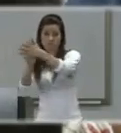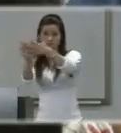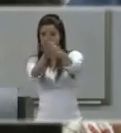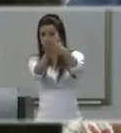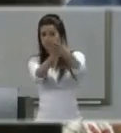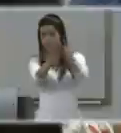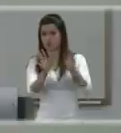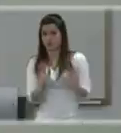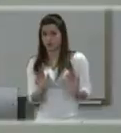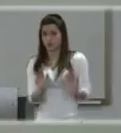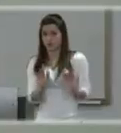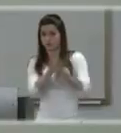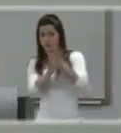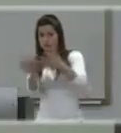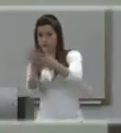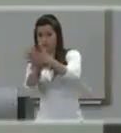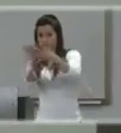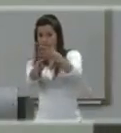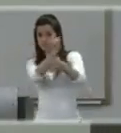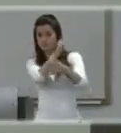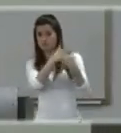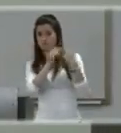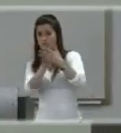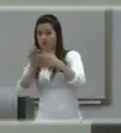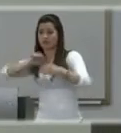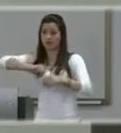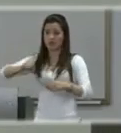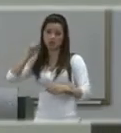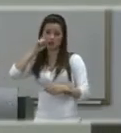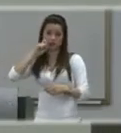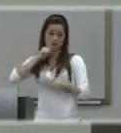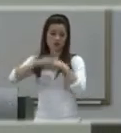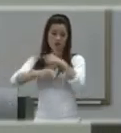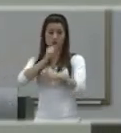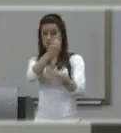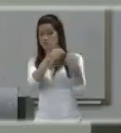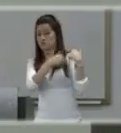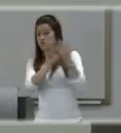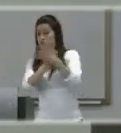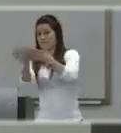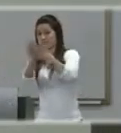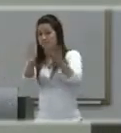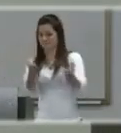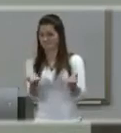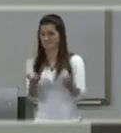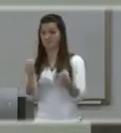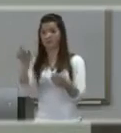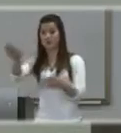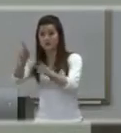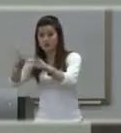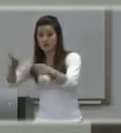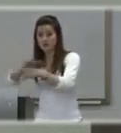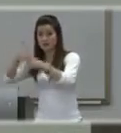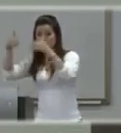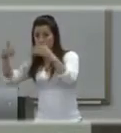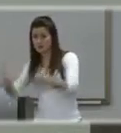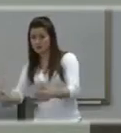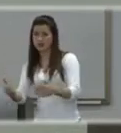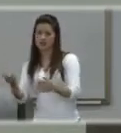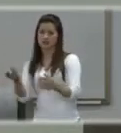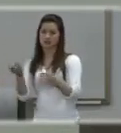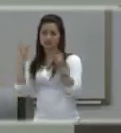para educar a las personas sobre sus derechos sexuales y reproductivos. Pero muchas personas con discapacidad, tanto intelectual como